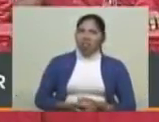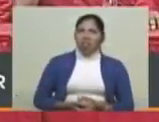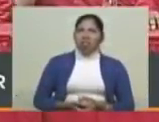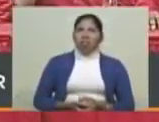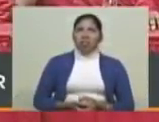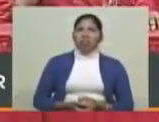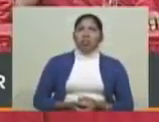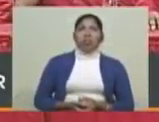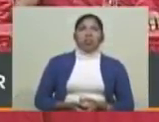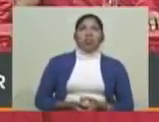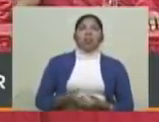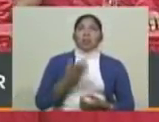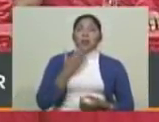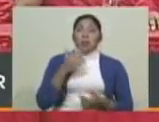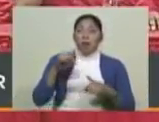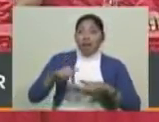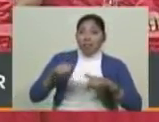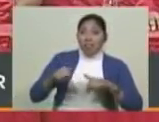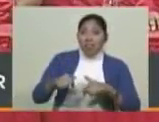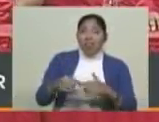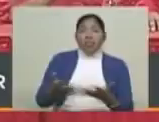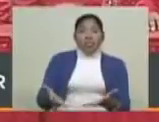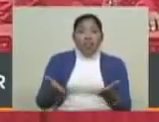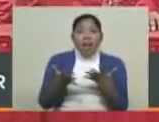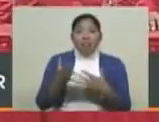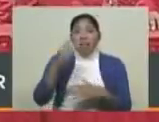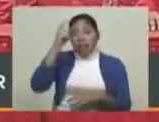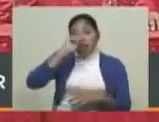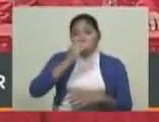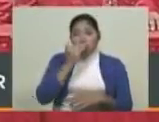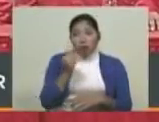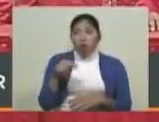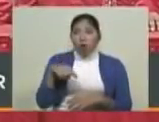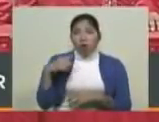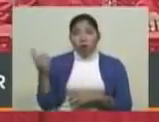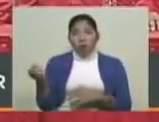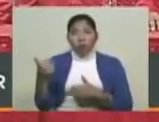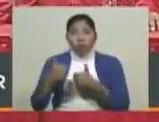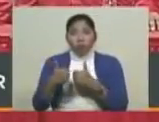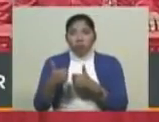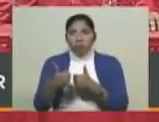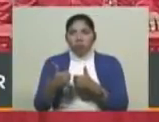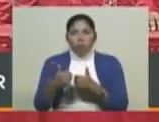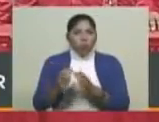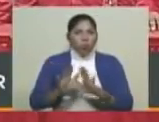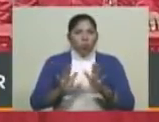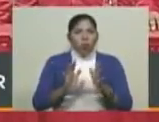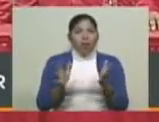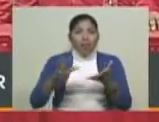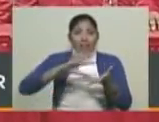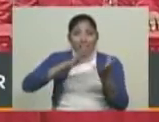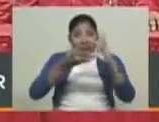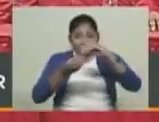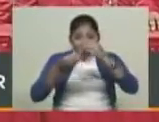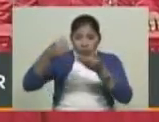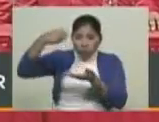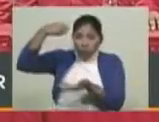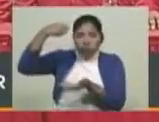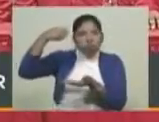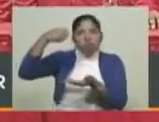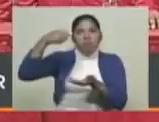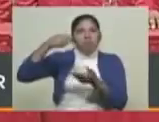les entregarían, si aquí gana Henry Falcón, no le entregarían bolsa CLAC a más nadie, más nunca.